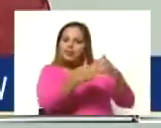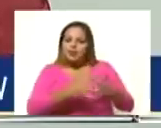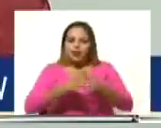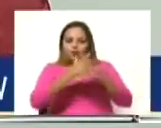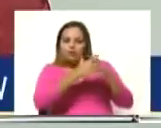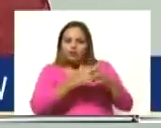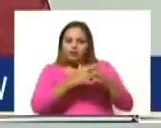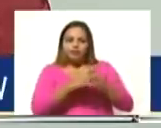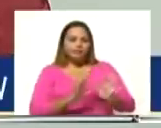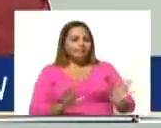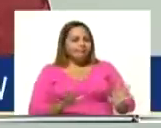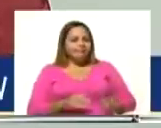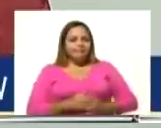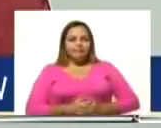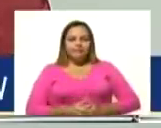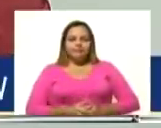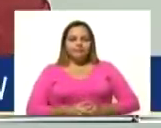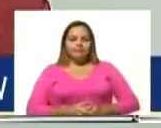Unidos.